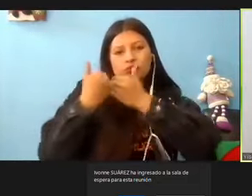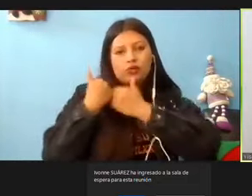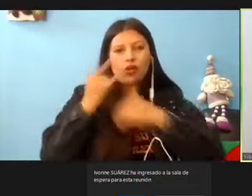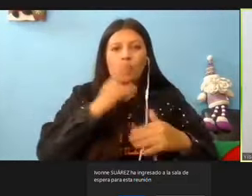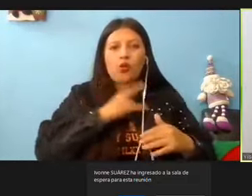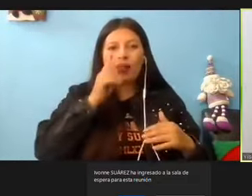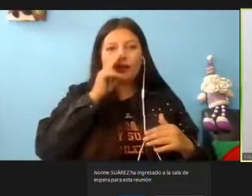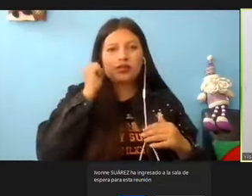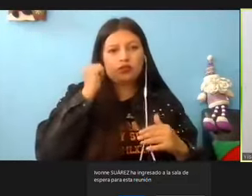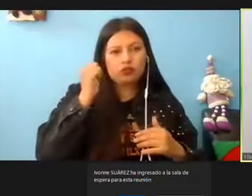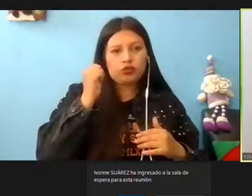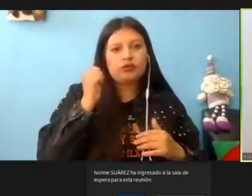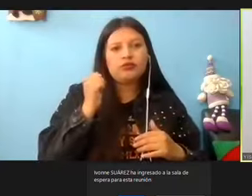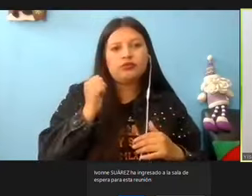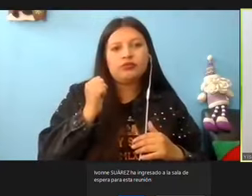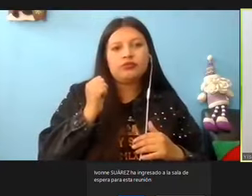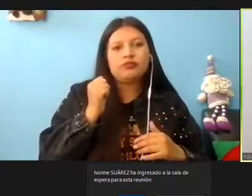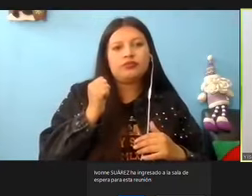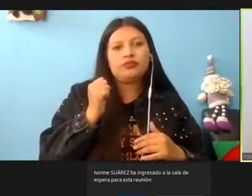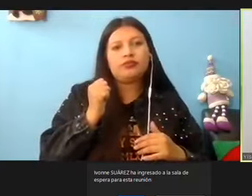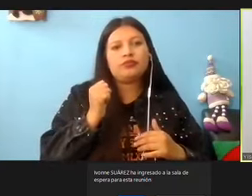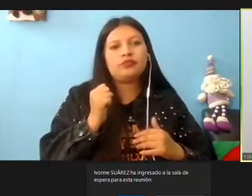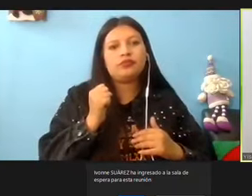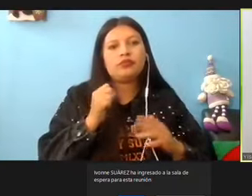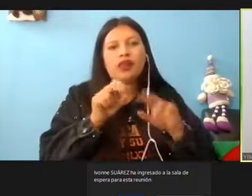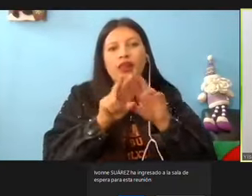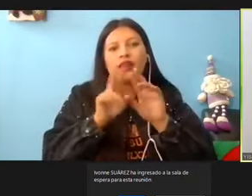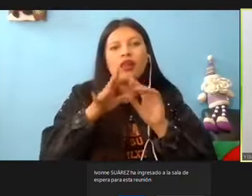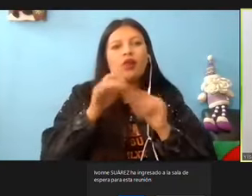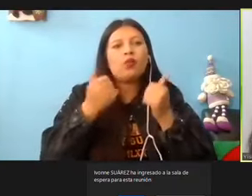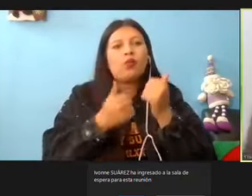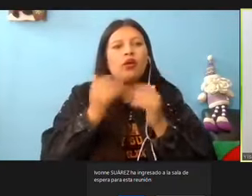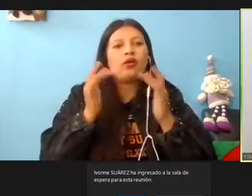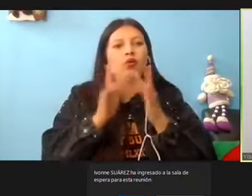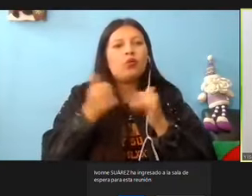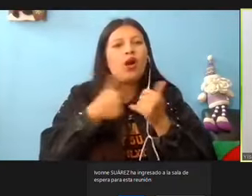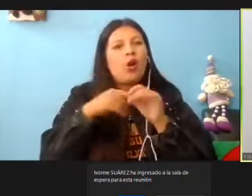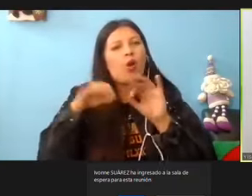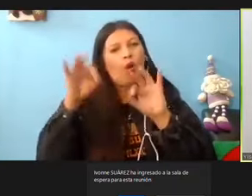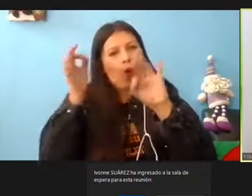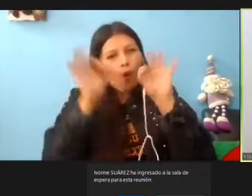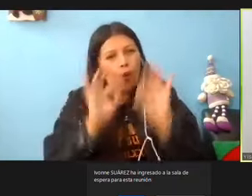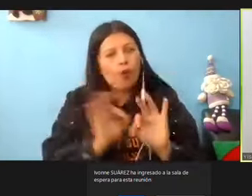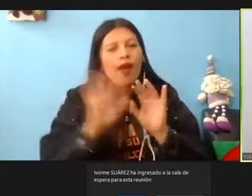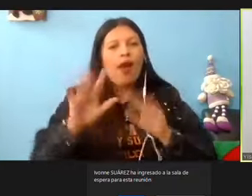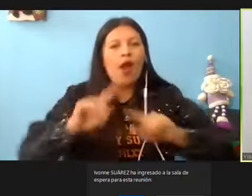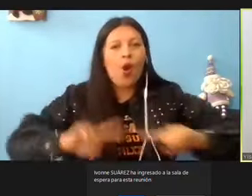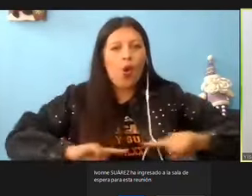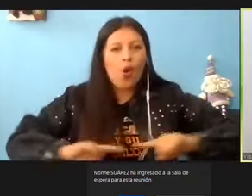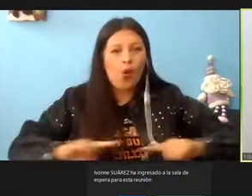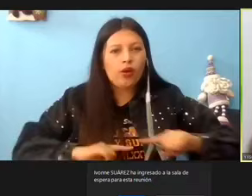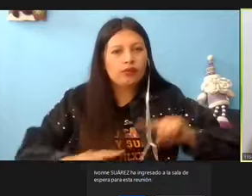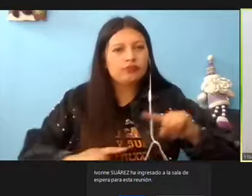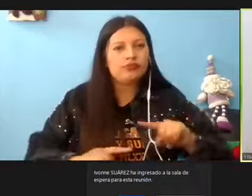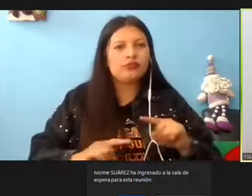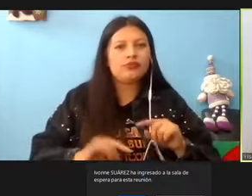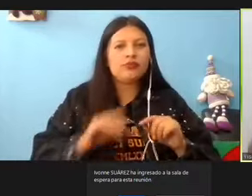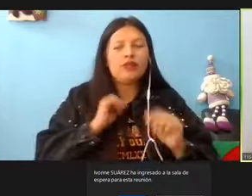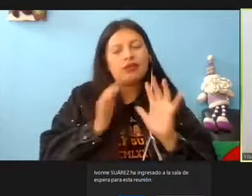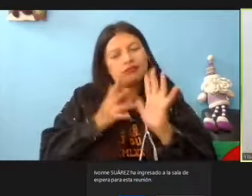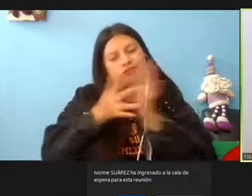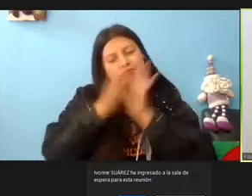de Colombia, en términos, digamos, de la organización logística, de la